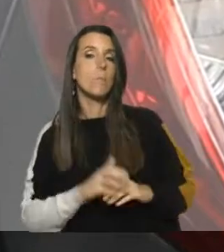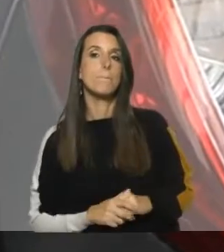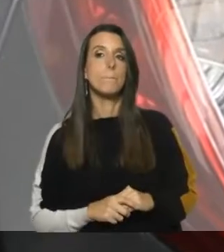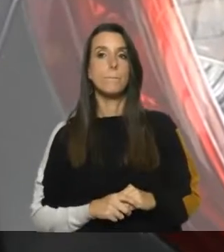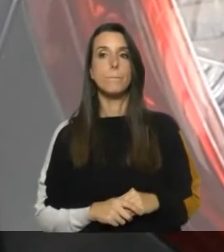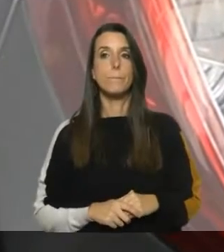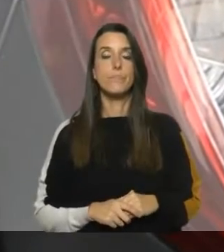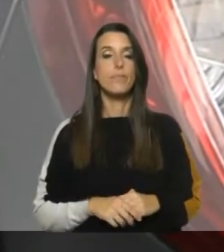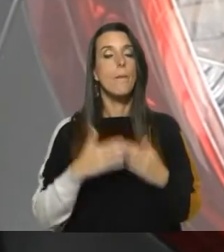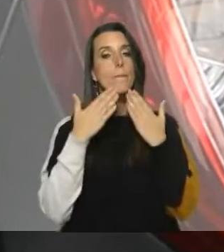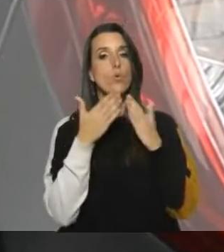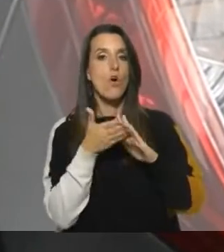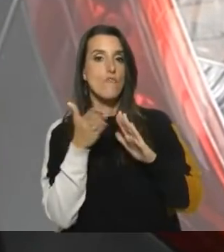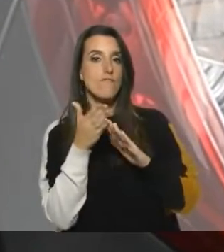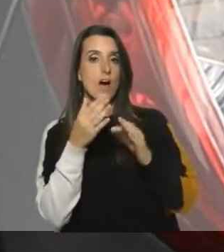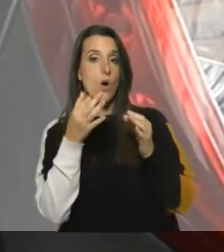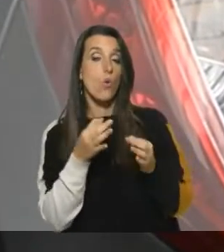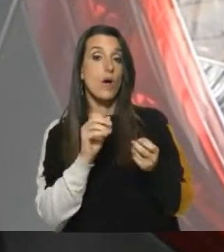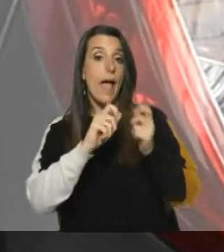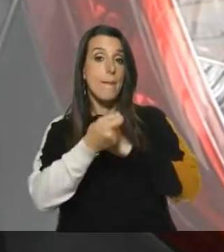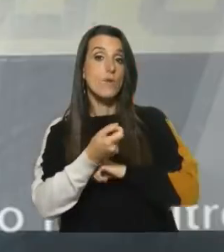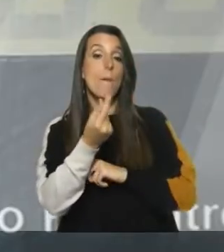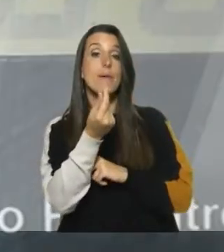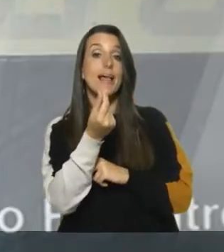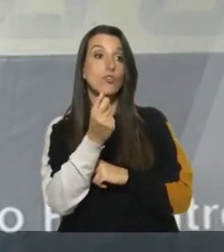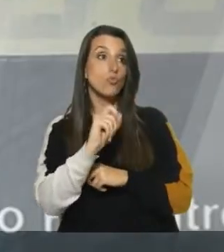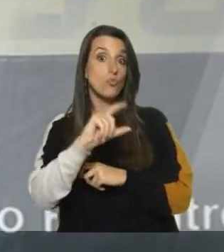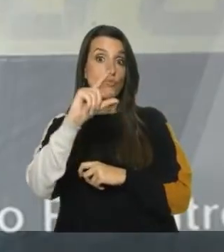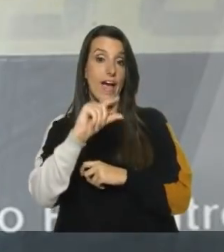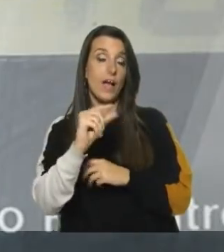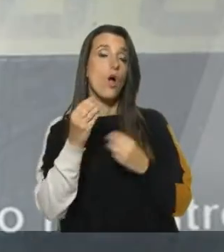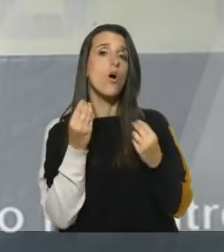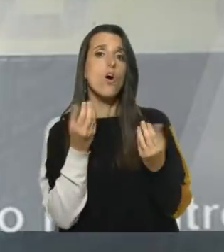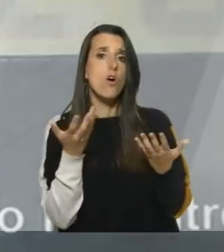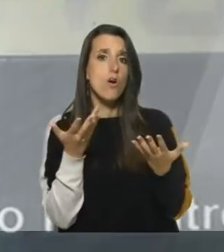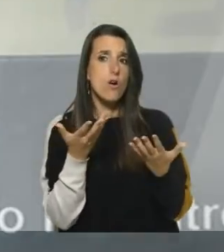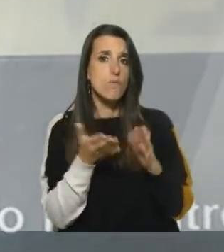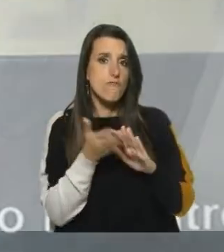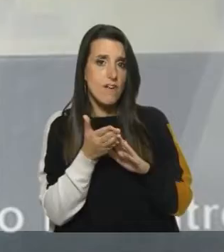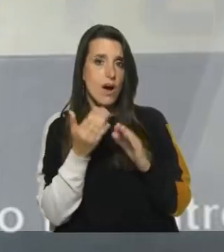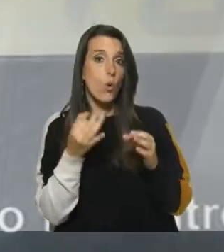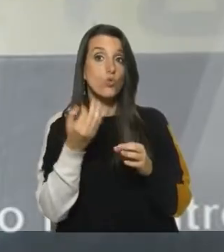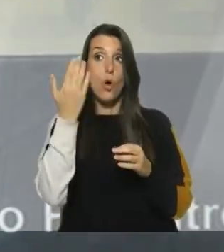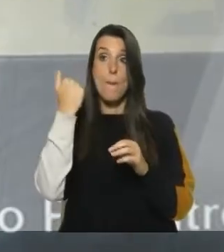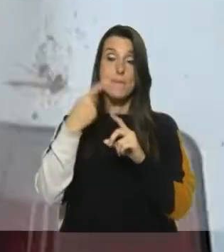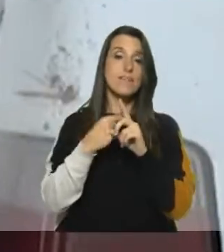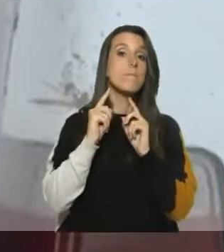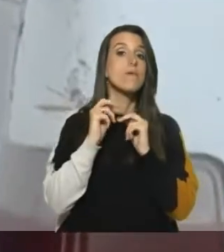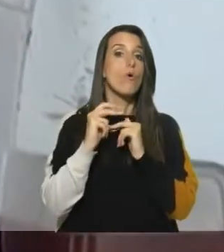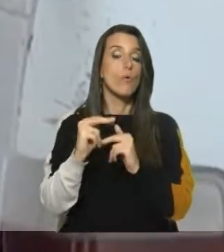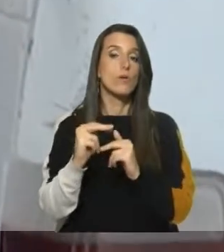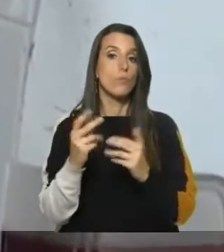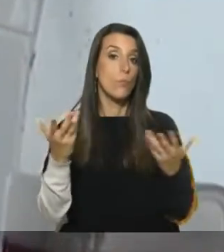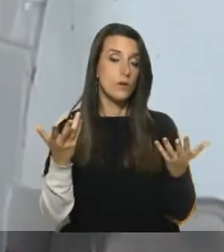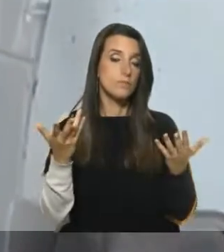de cara a lo que puede ser una eventual modificación de presión los combustibles como estamos teniendo cuenta de lo que ocurrió el último mes que se mantuvo bueno